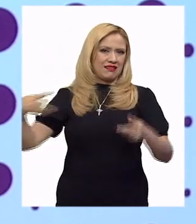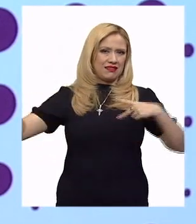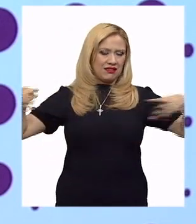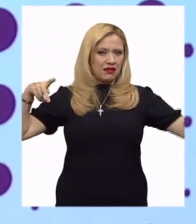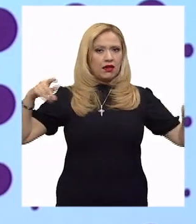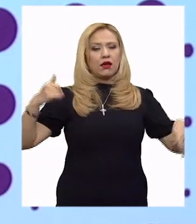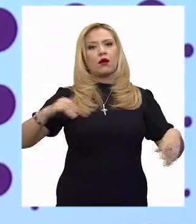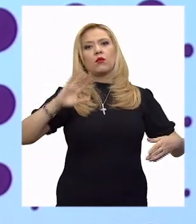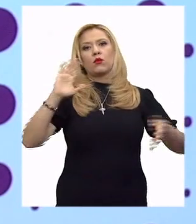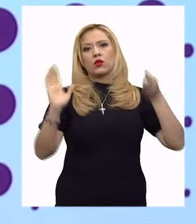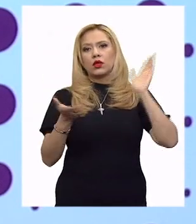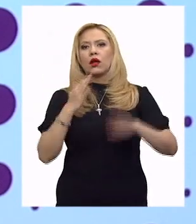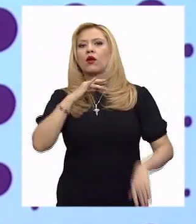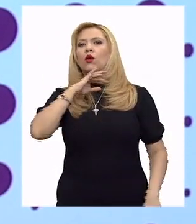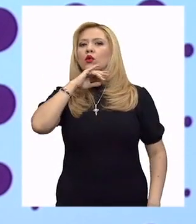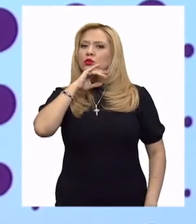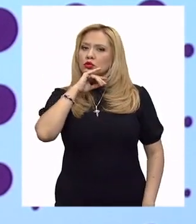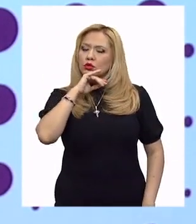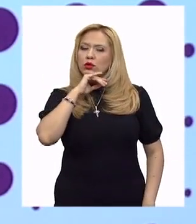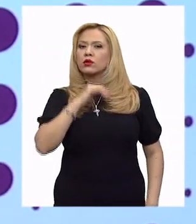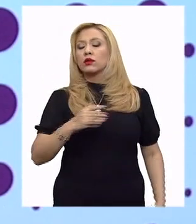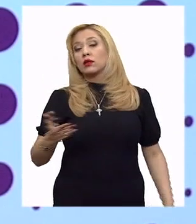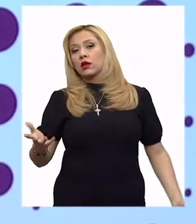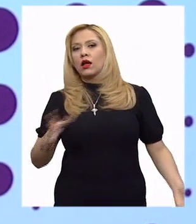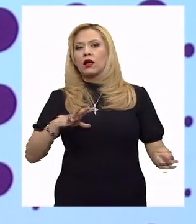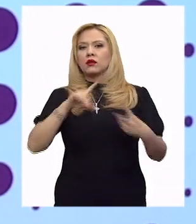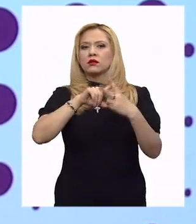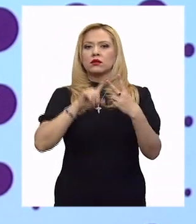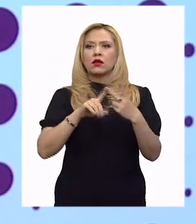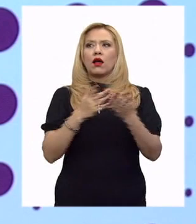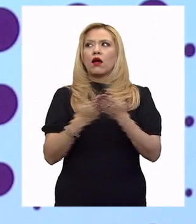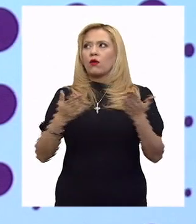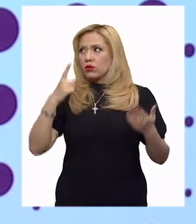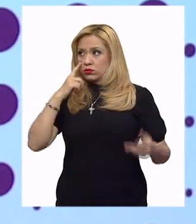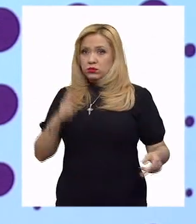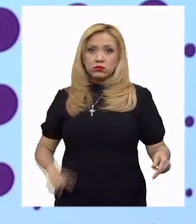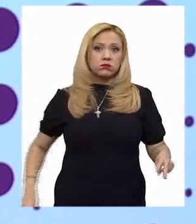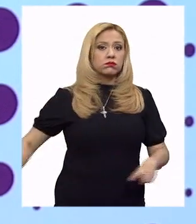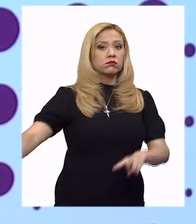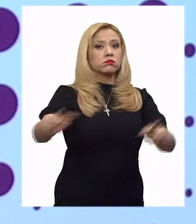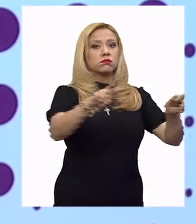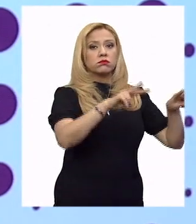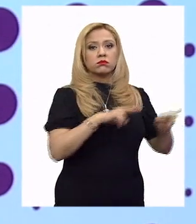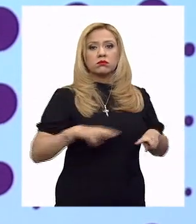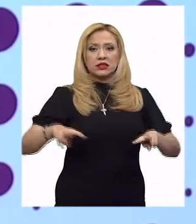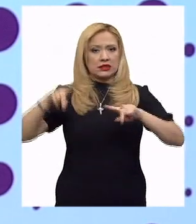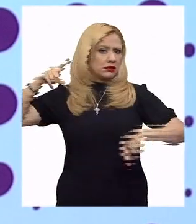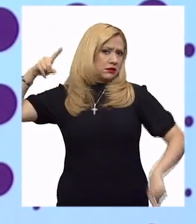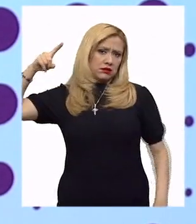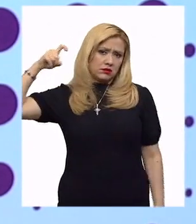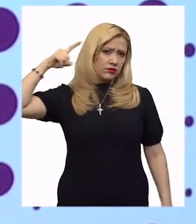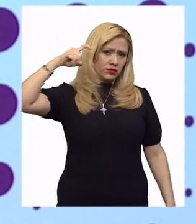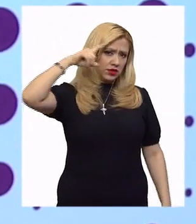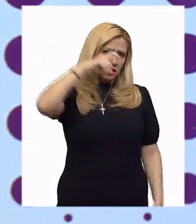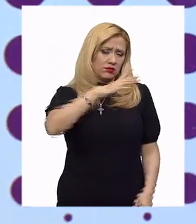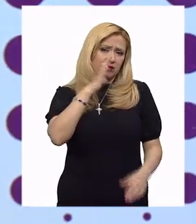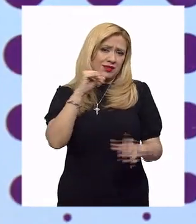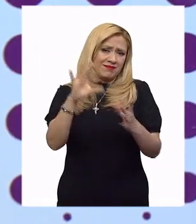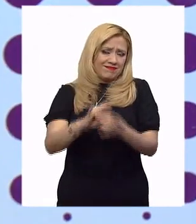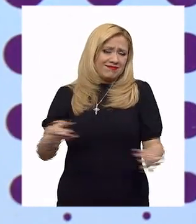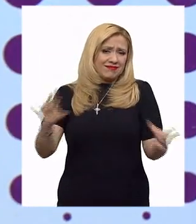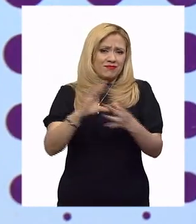la situación de cómo esto se refleja en la realidad pues, es lo más complejo que se puede explicar,